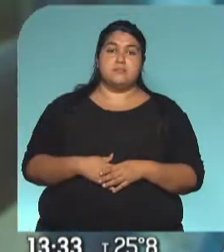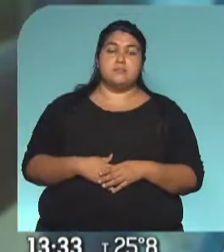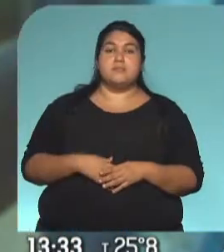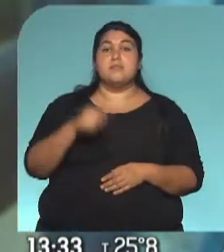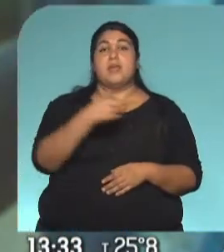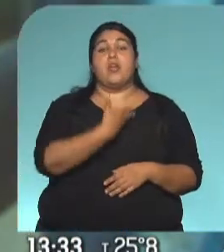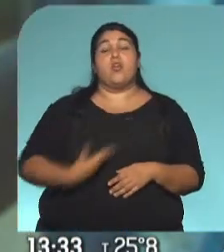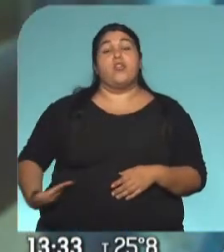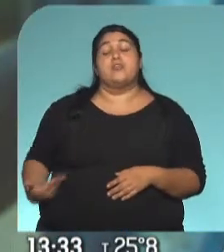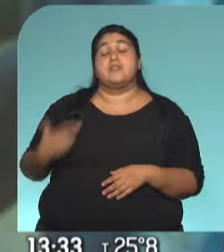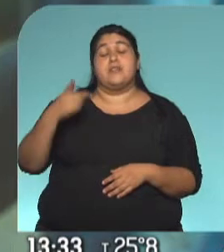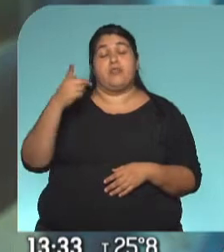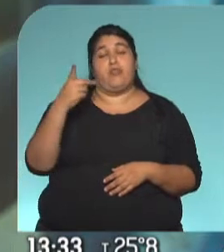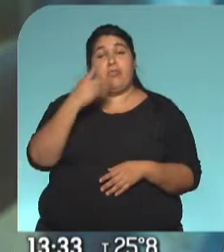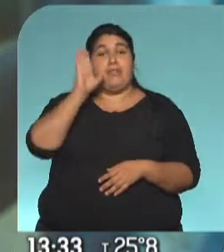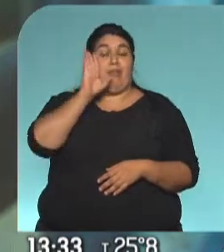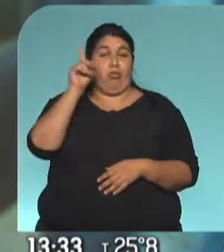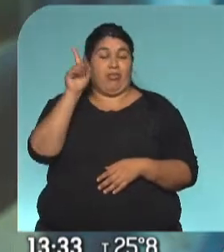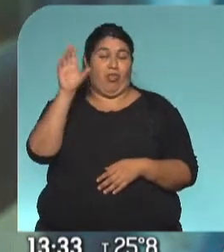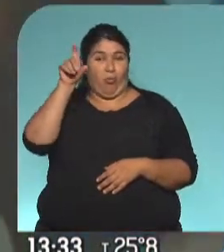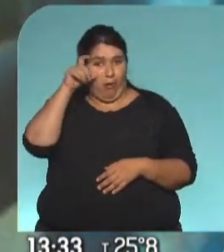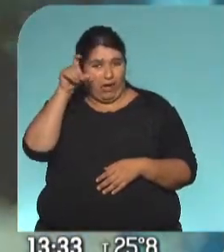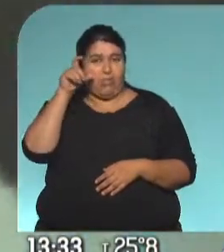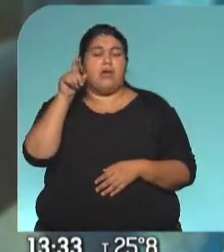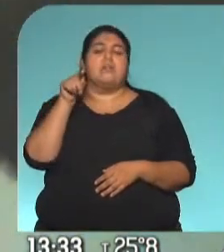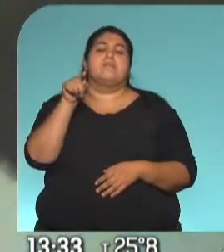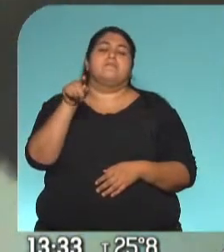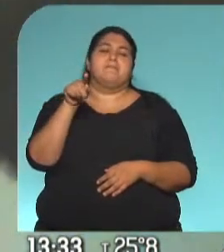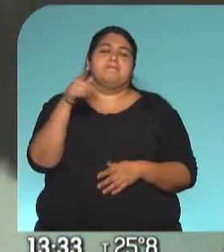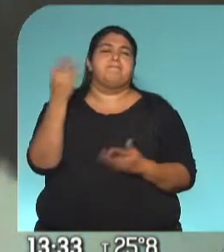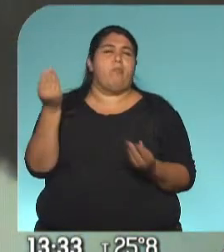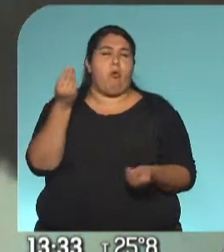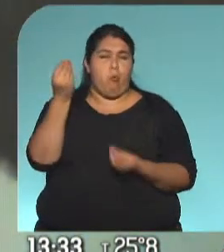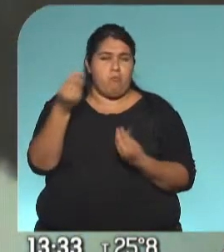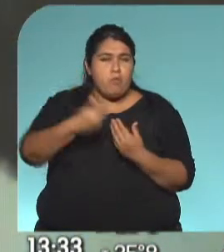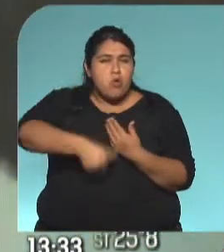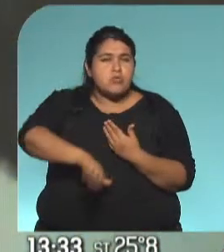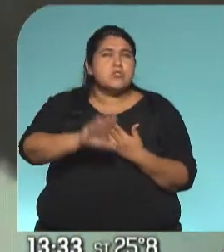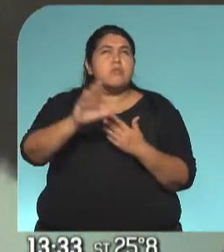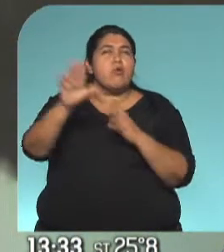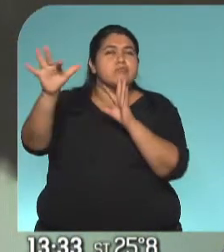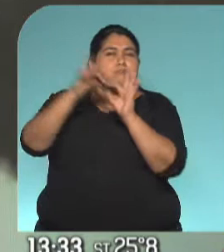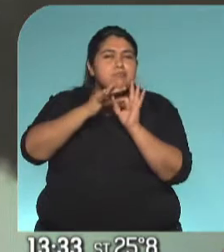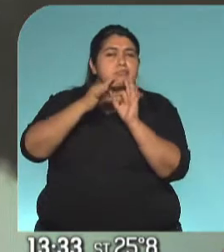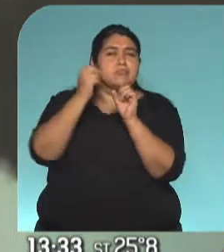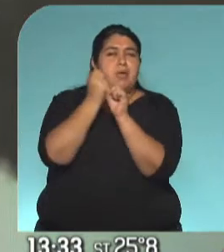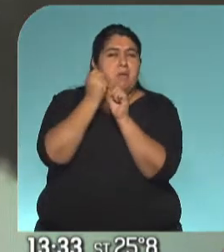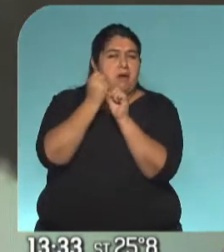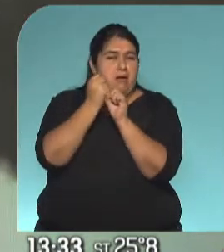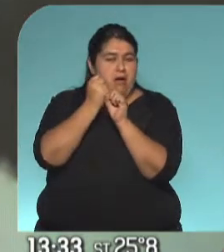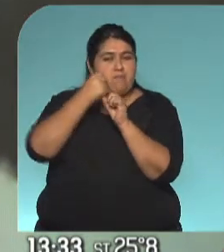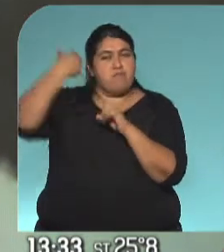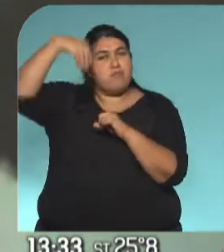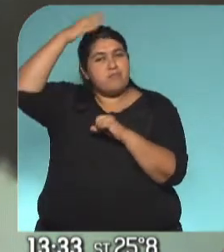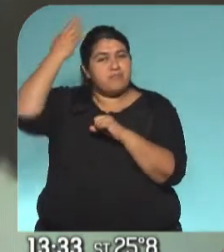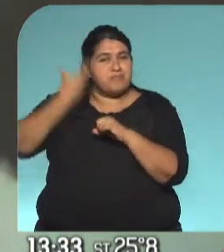Y el gobierno de Joe Biden viene dando nuevas señales de cómo va a ser ese nuevo vínculo, podemos decir, entre Arabia Saudita y los Estados Unidos después